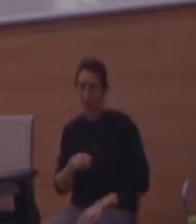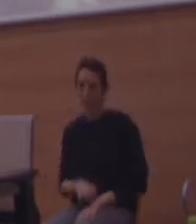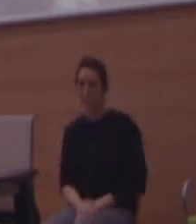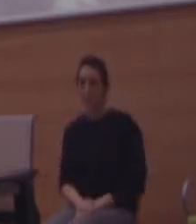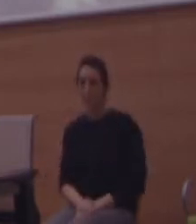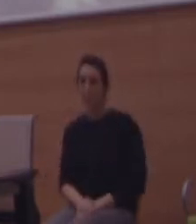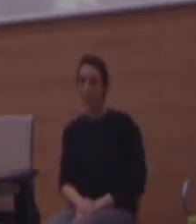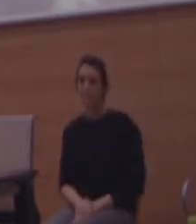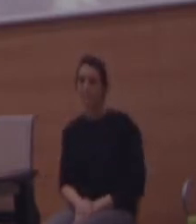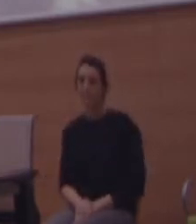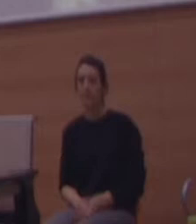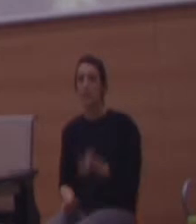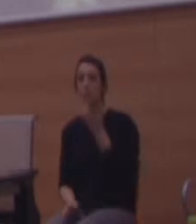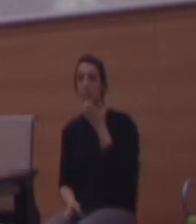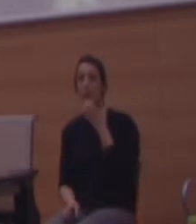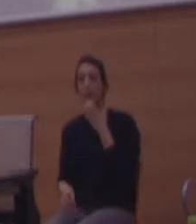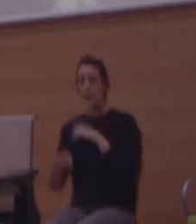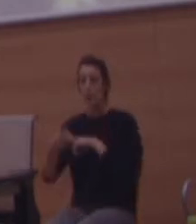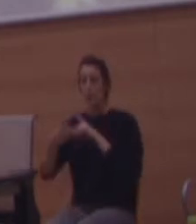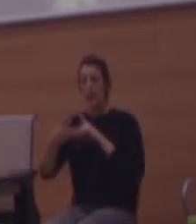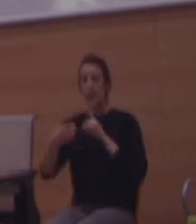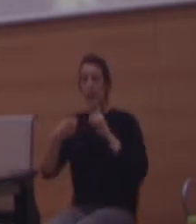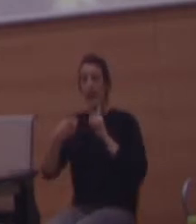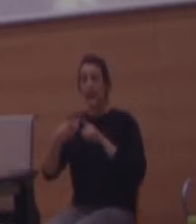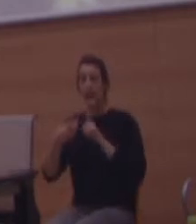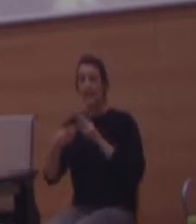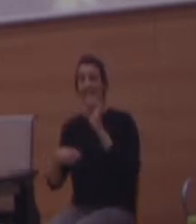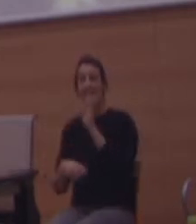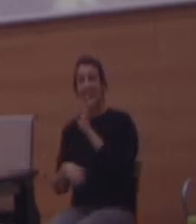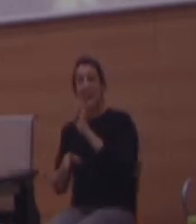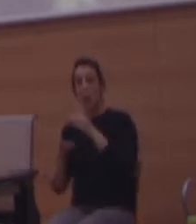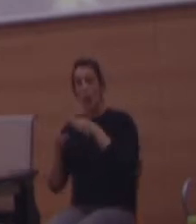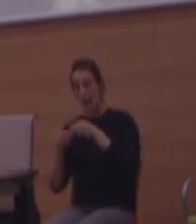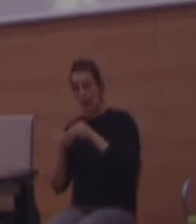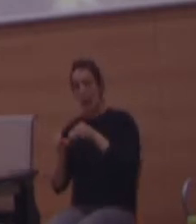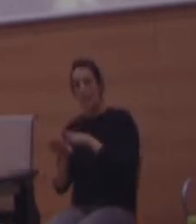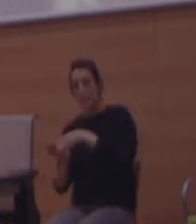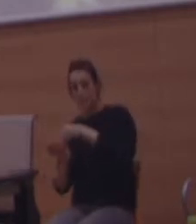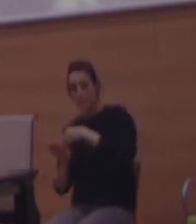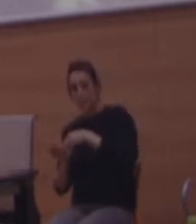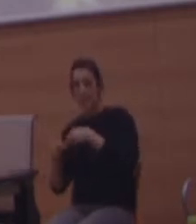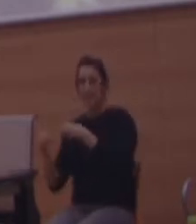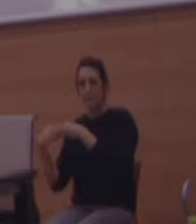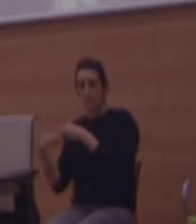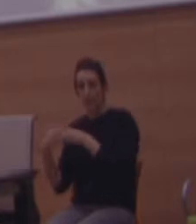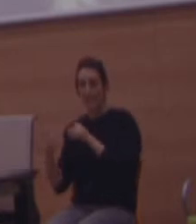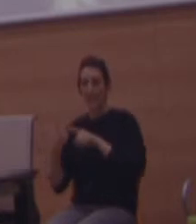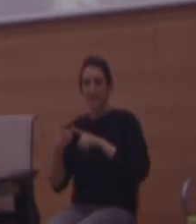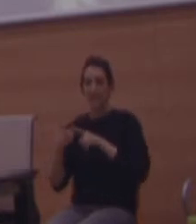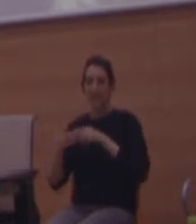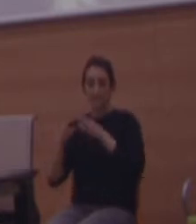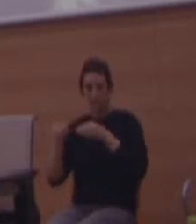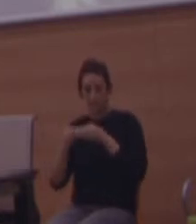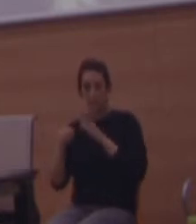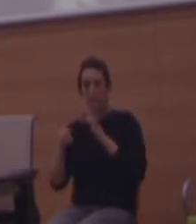Las siliconas de tipo masilla, como hemos dicho antes, están las blandas, las semirrígidas y las rígidas. Se